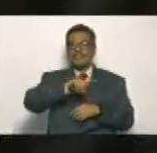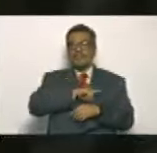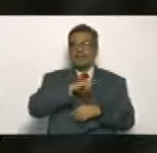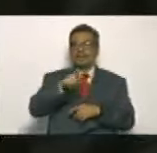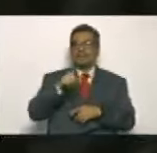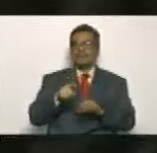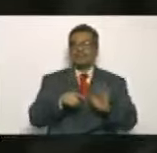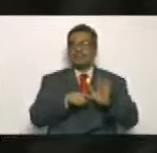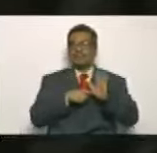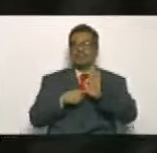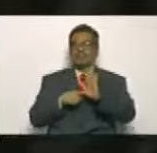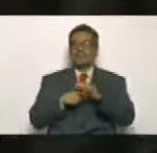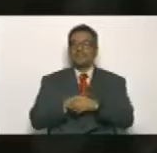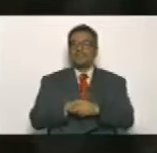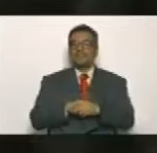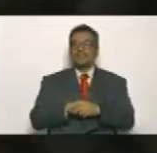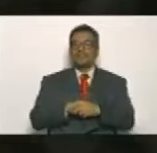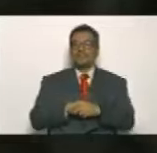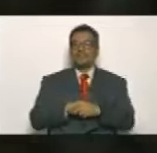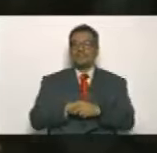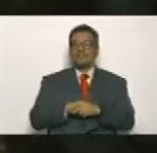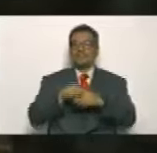hemos presentado